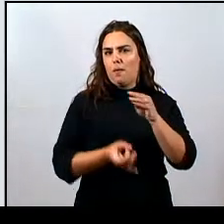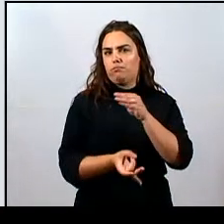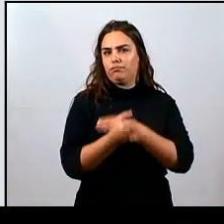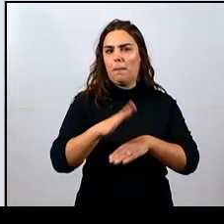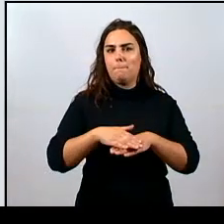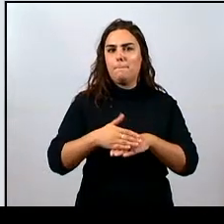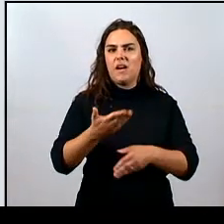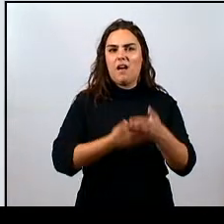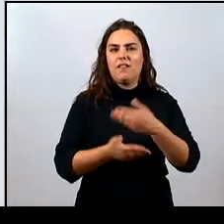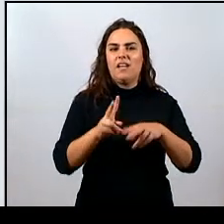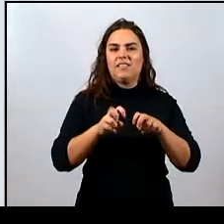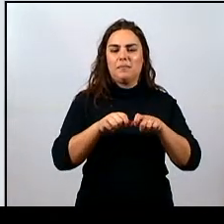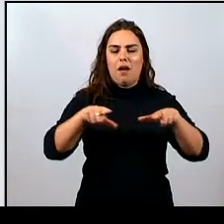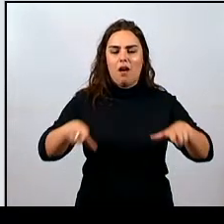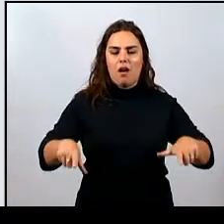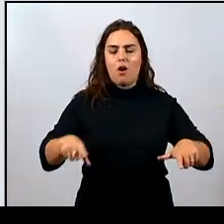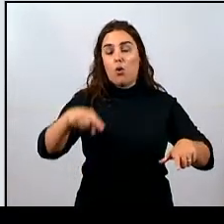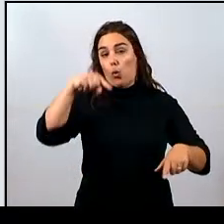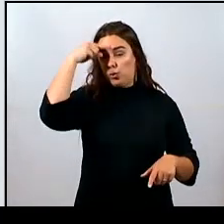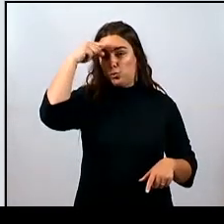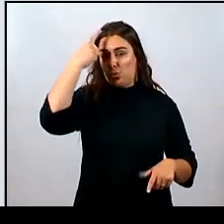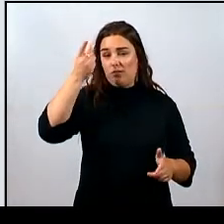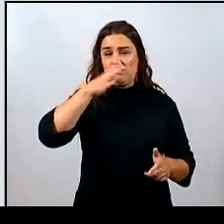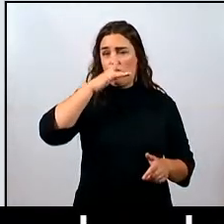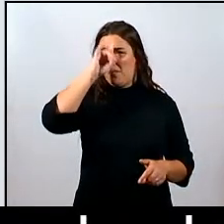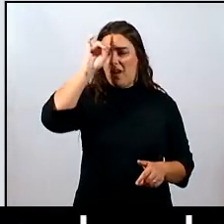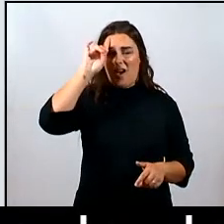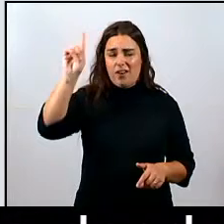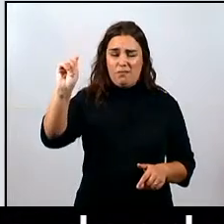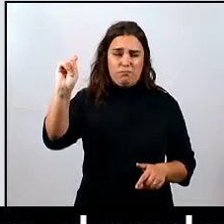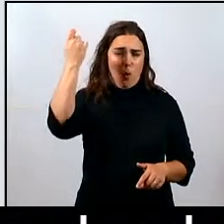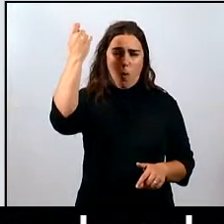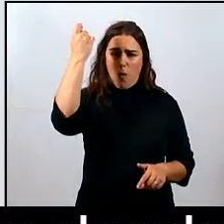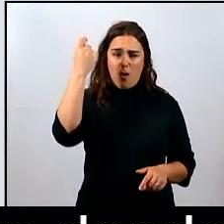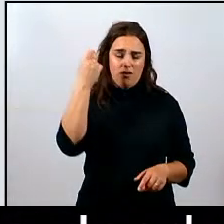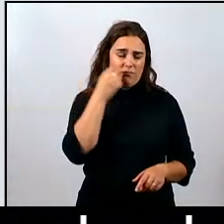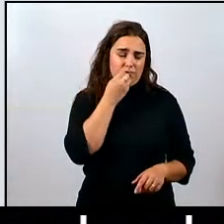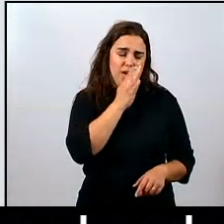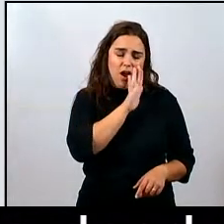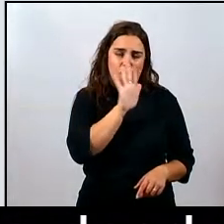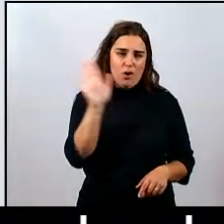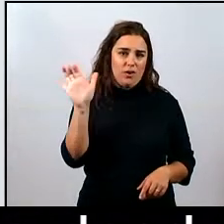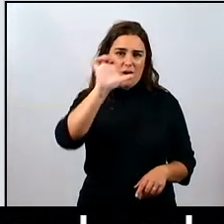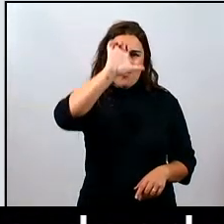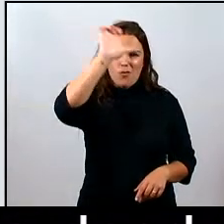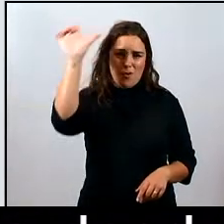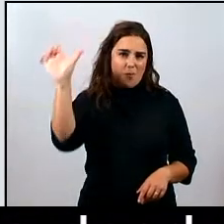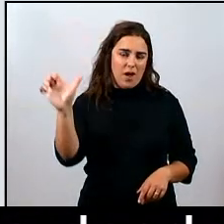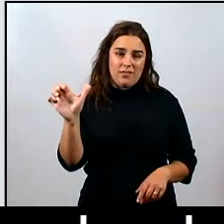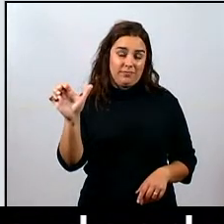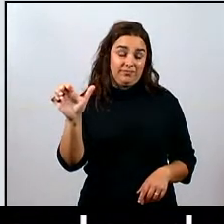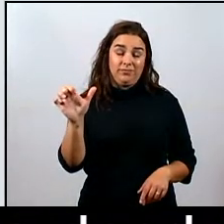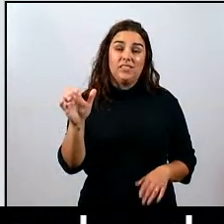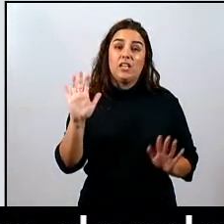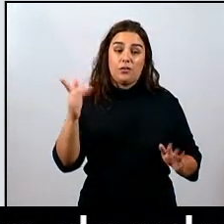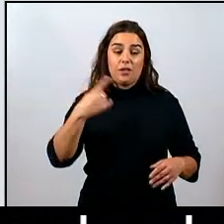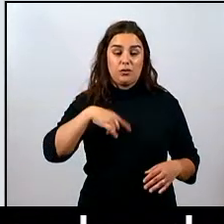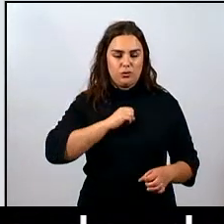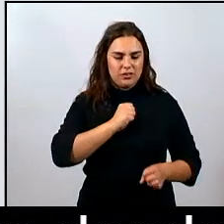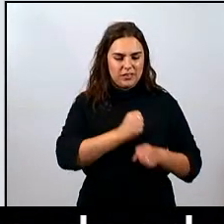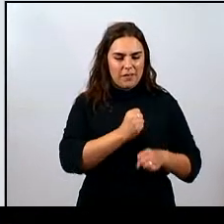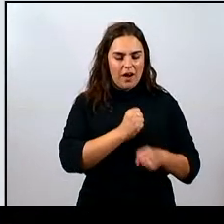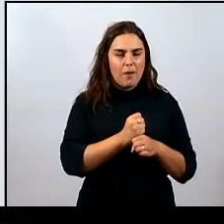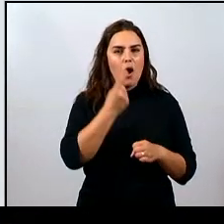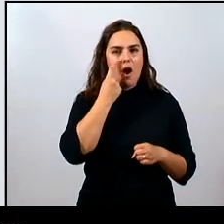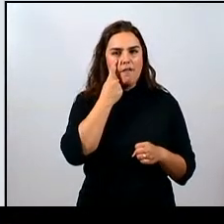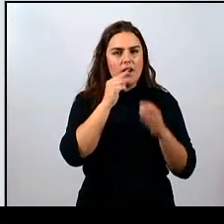ámbito de la cultura, donde desde luego Madrid es un referente europeo indiscutible. Vamos a trabajar en el